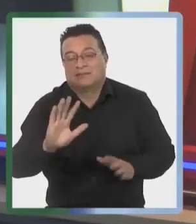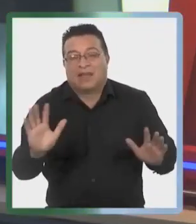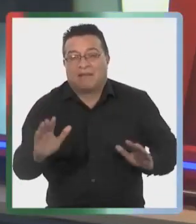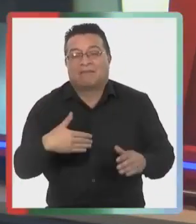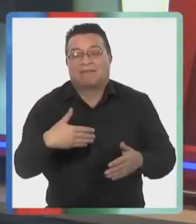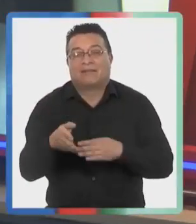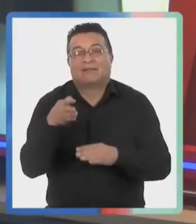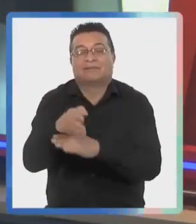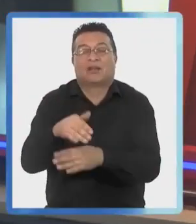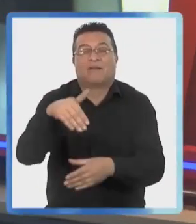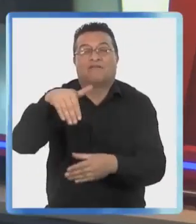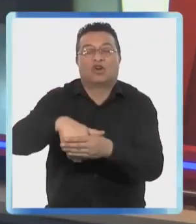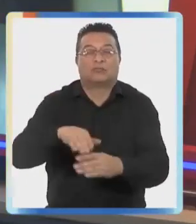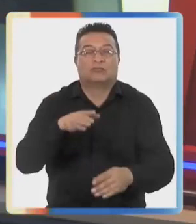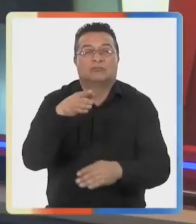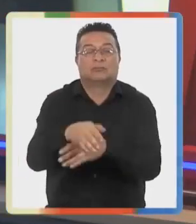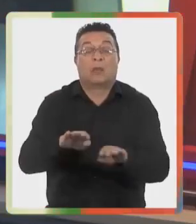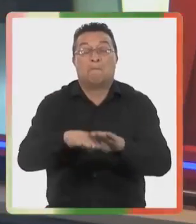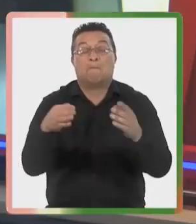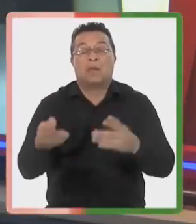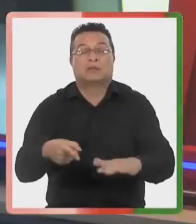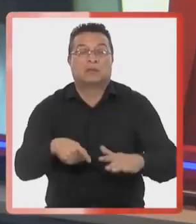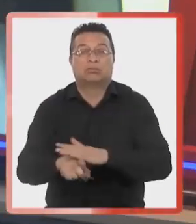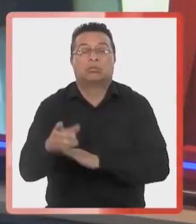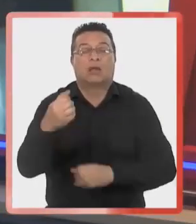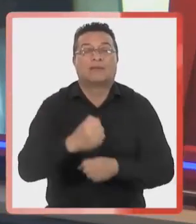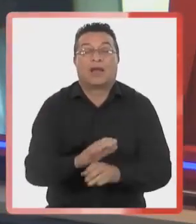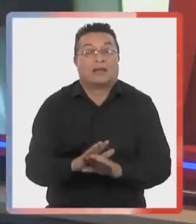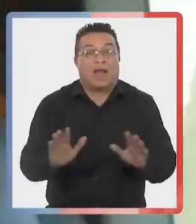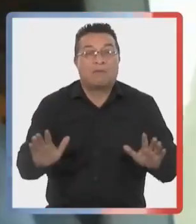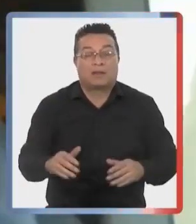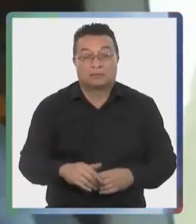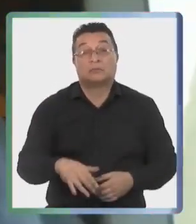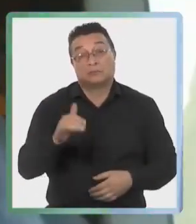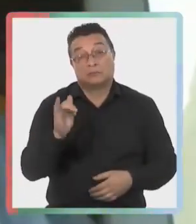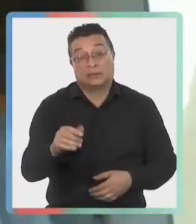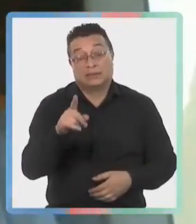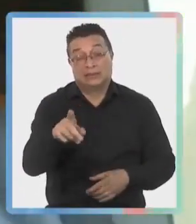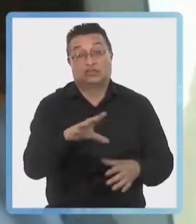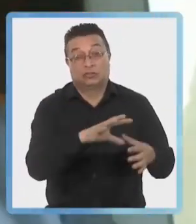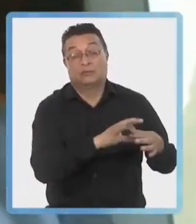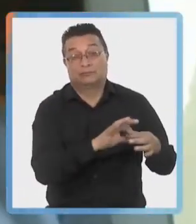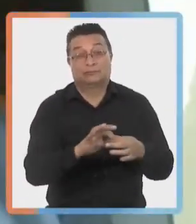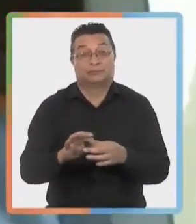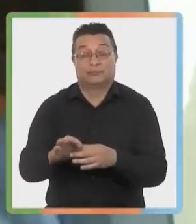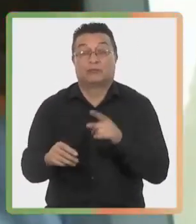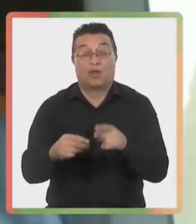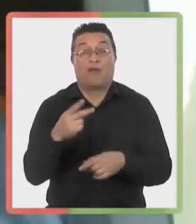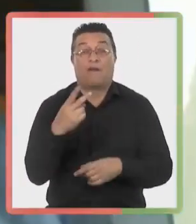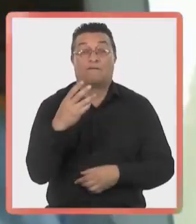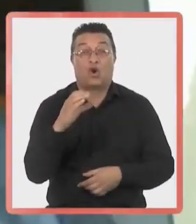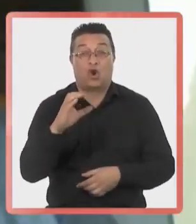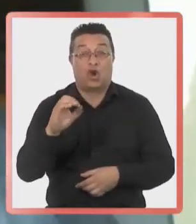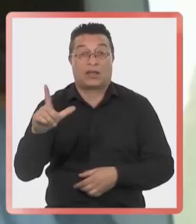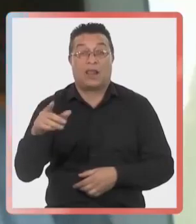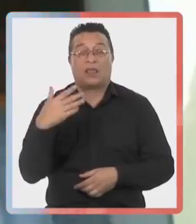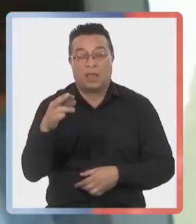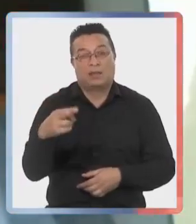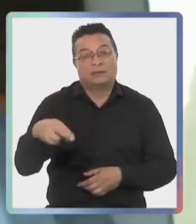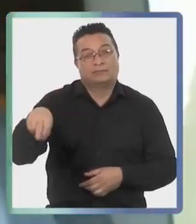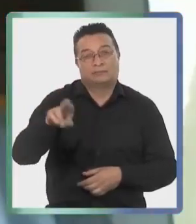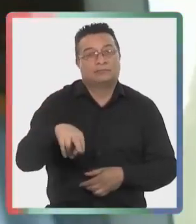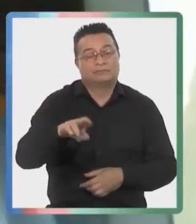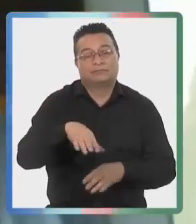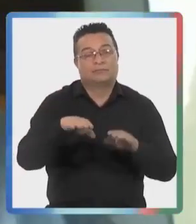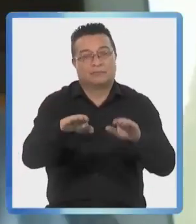campo, ¿verdad? A la hora de votar, a la hora de constituir la mesa y empezar a trabajar. Sí, bueno, eso sucedió. Los vocales en general se